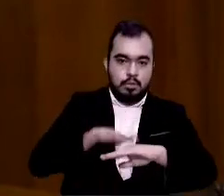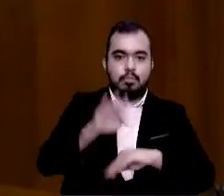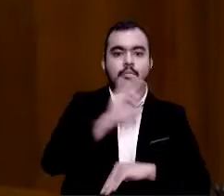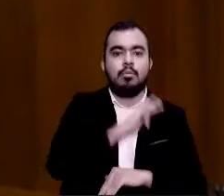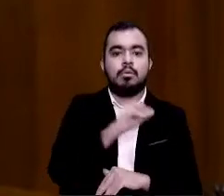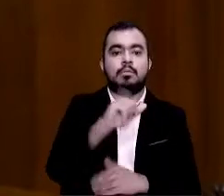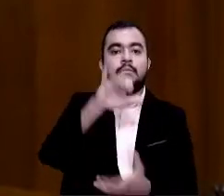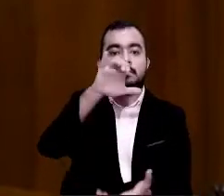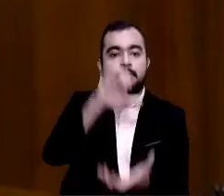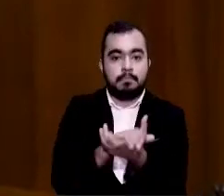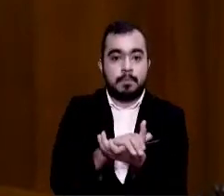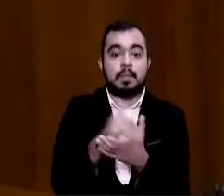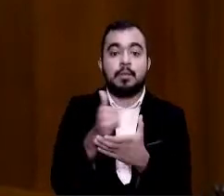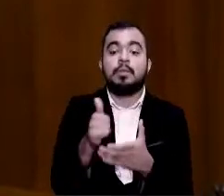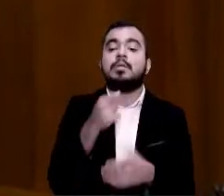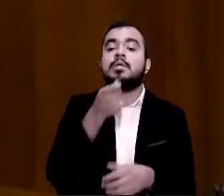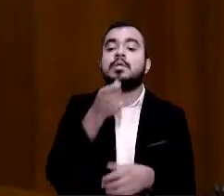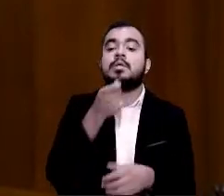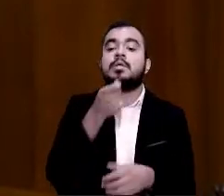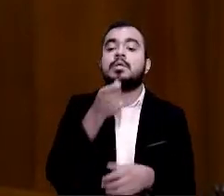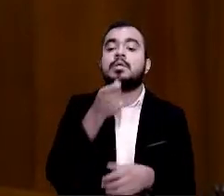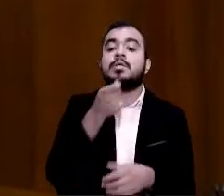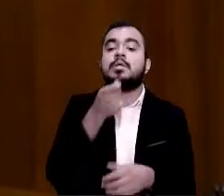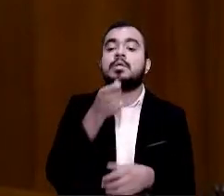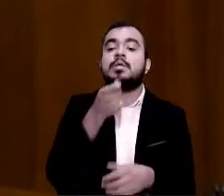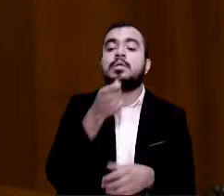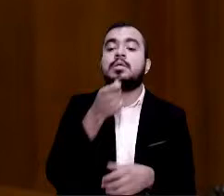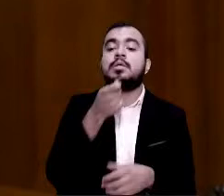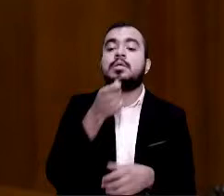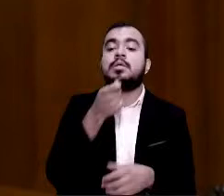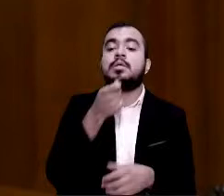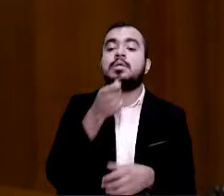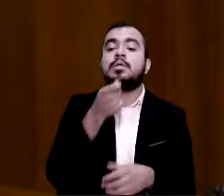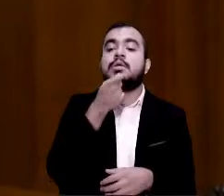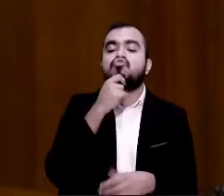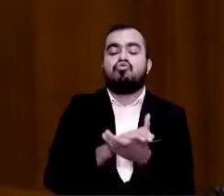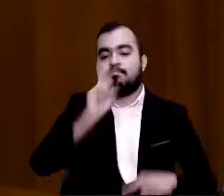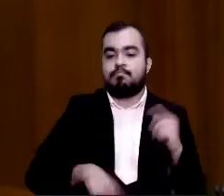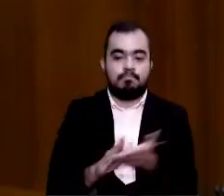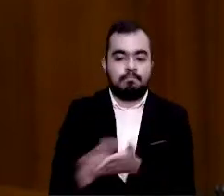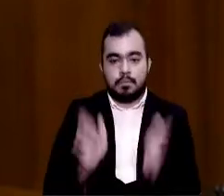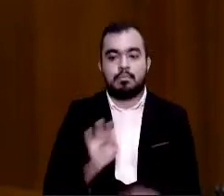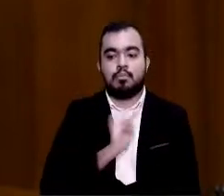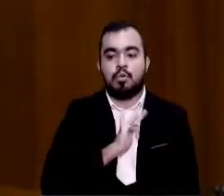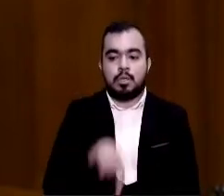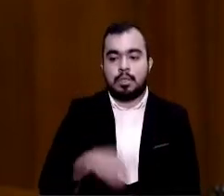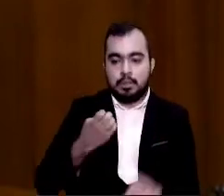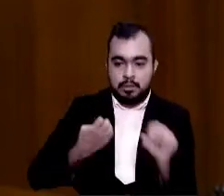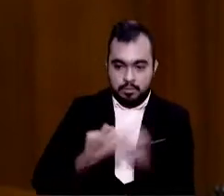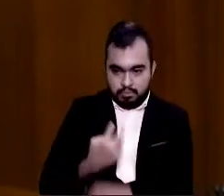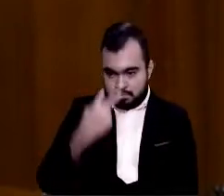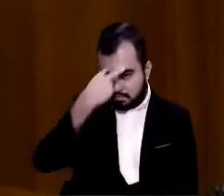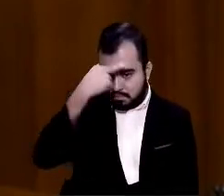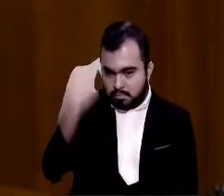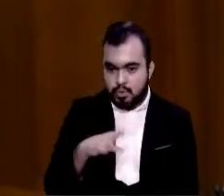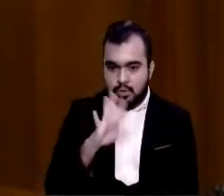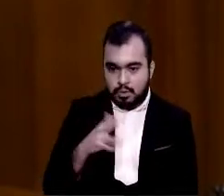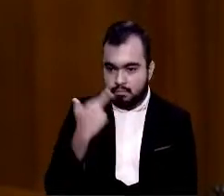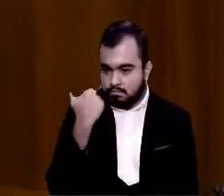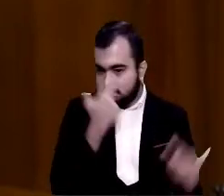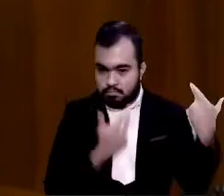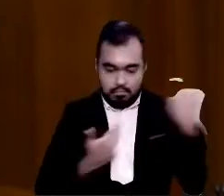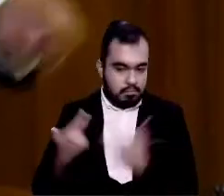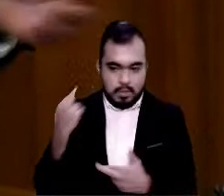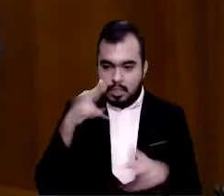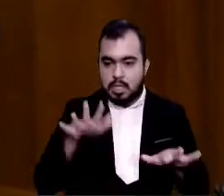años y eliminar el matrimonio infantil, lo que, reitero, vuelve un imperativo que en el Estado de México revisemos y actualicemos